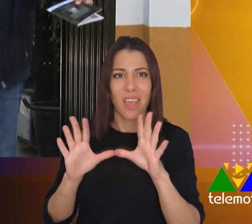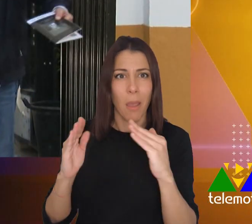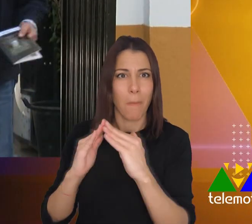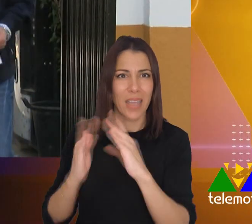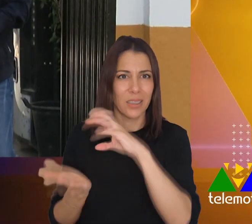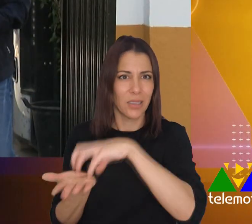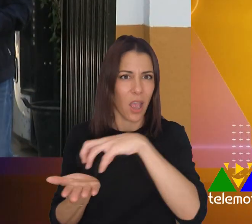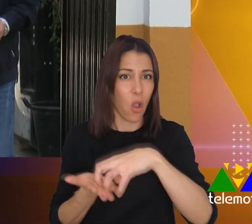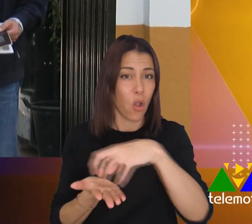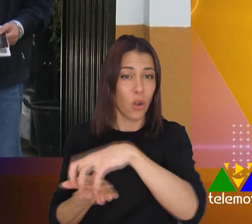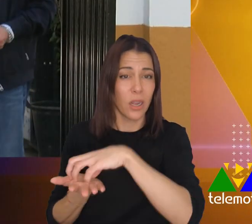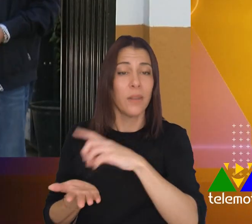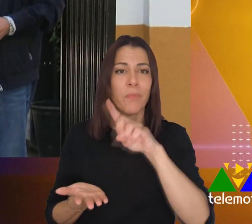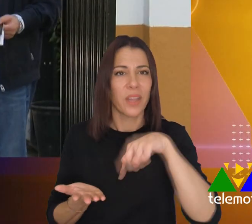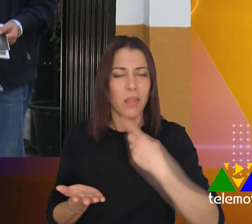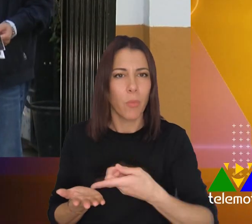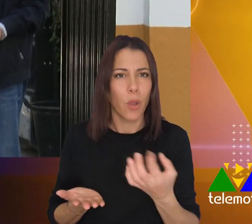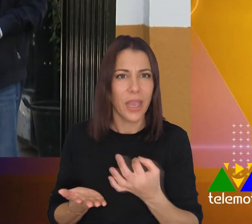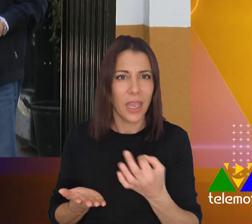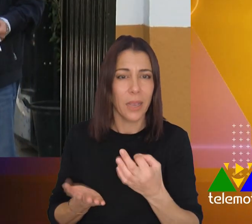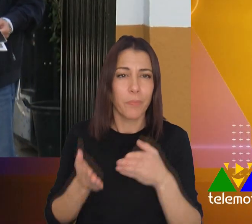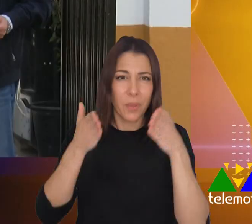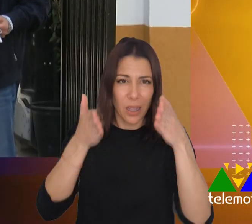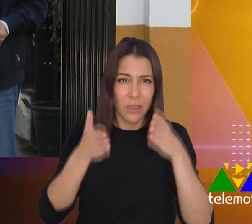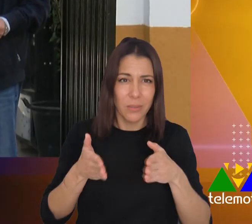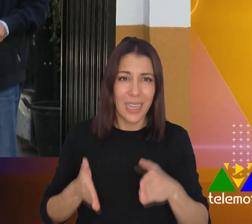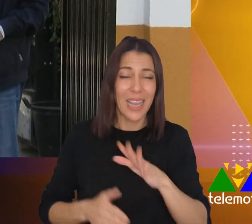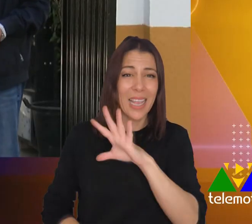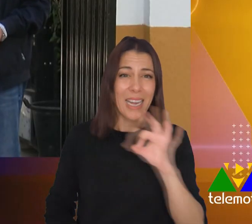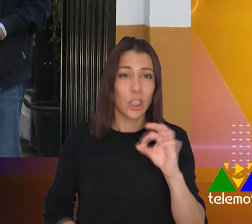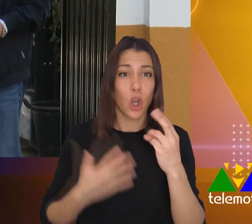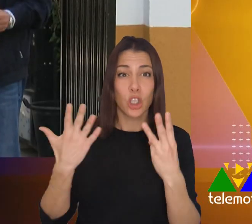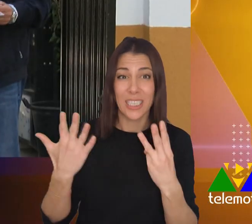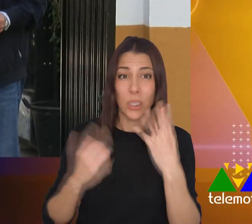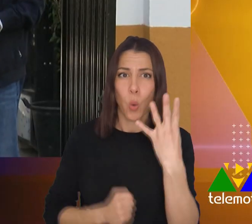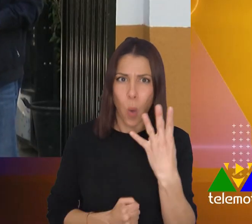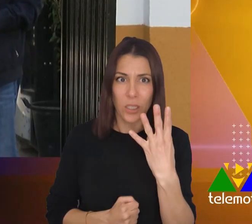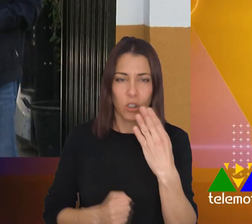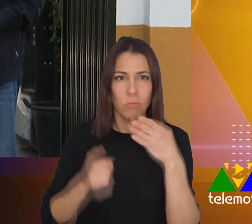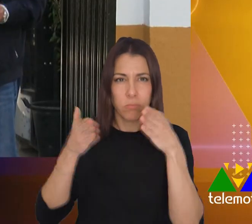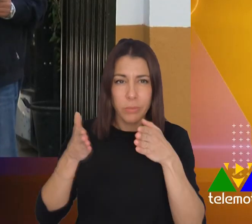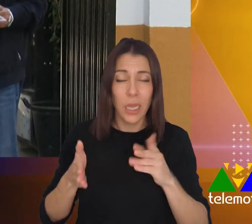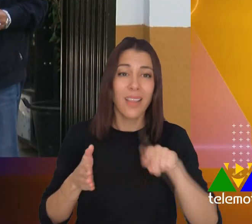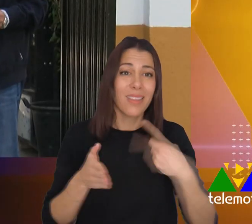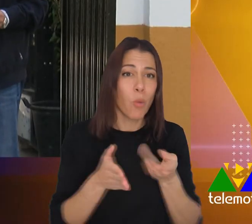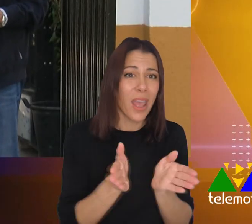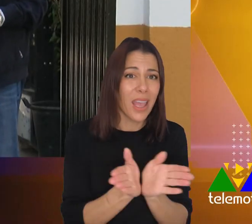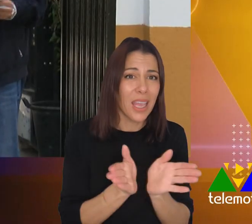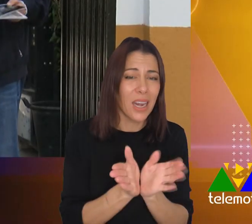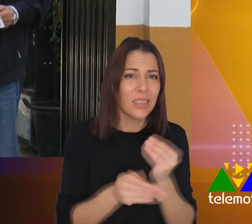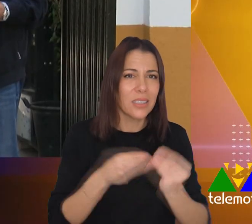después una serie de nichos, 584 nichos exactamente. En las esquinas se